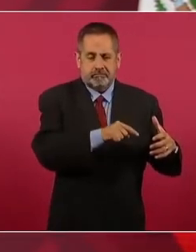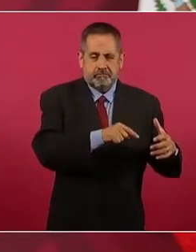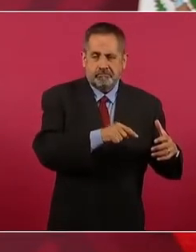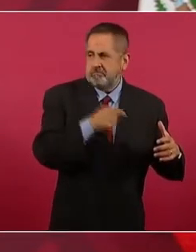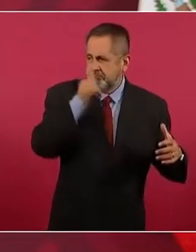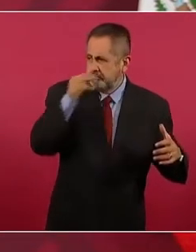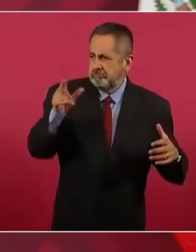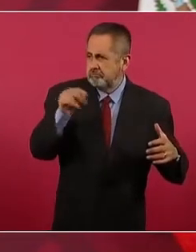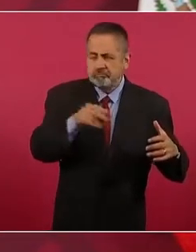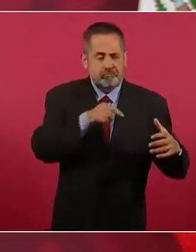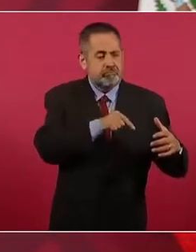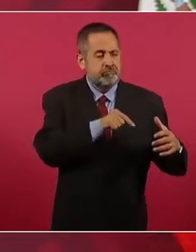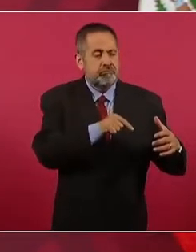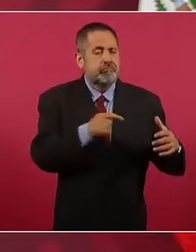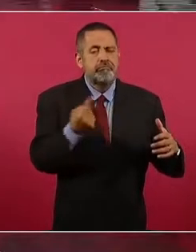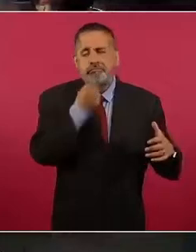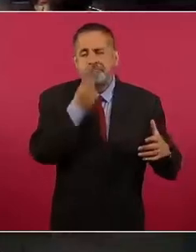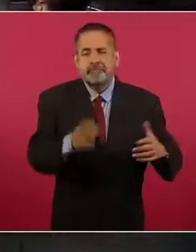reaccionario?